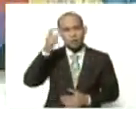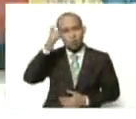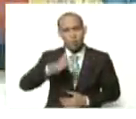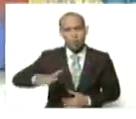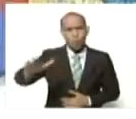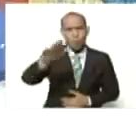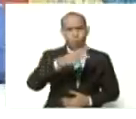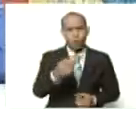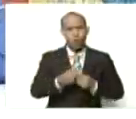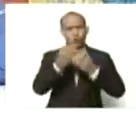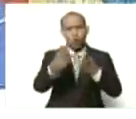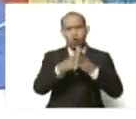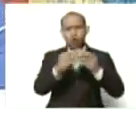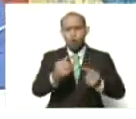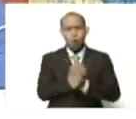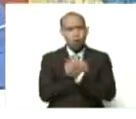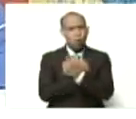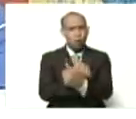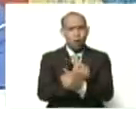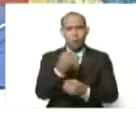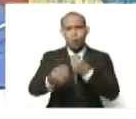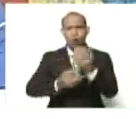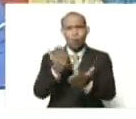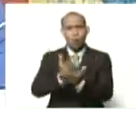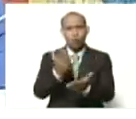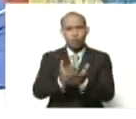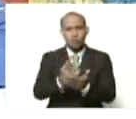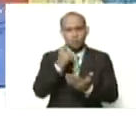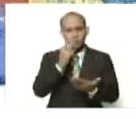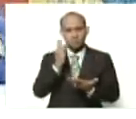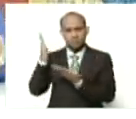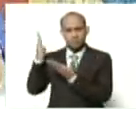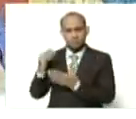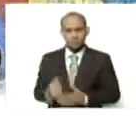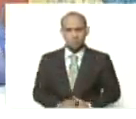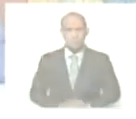le dio todo su amor, como siempre lo hace. Adelante, video.